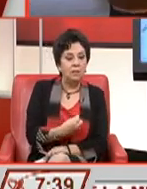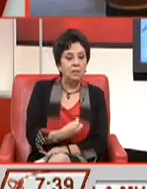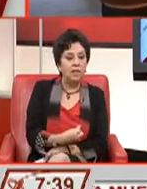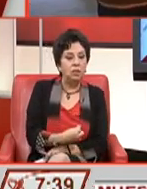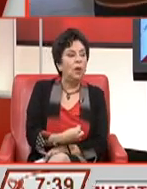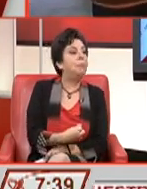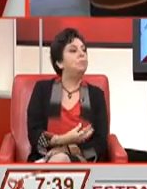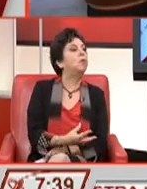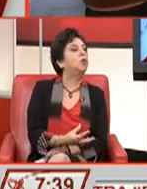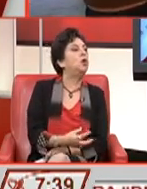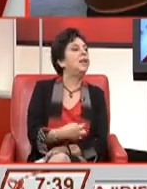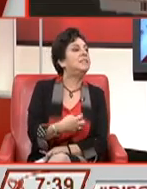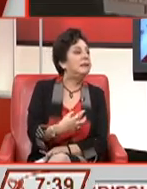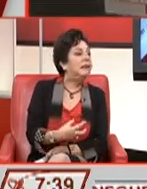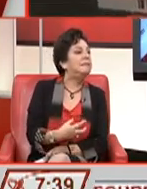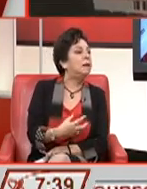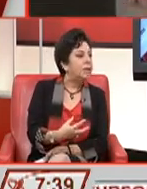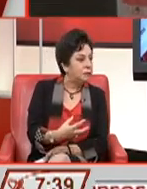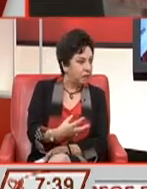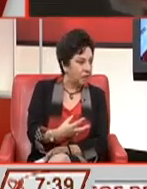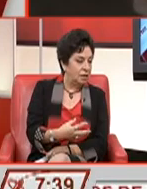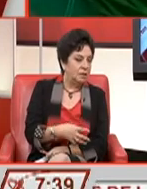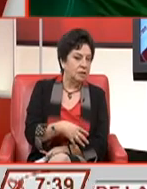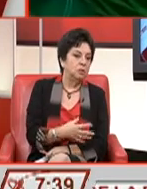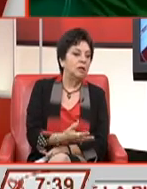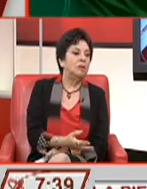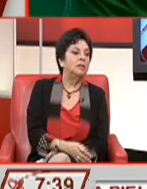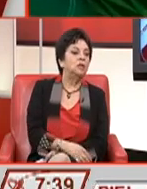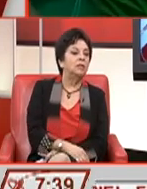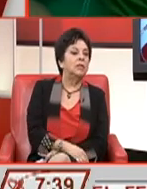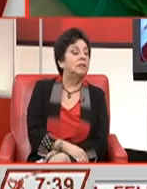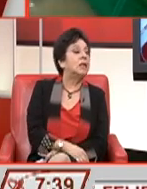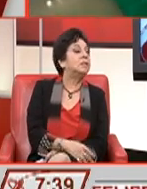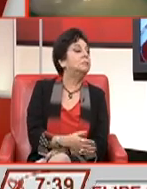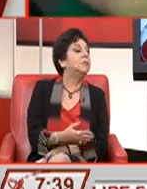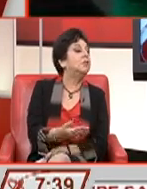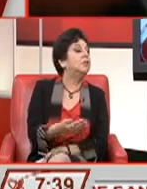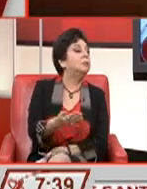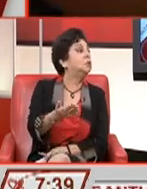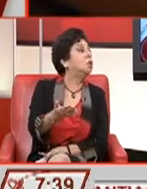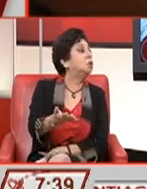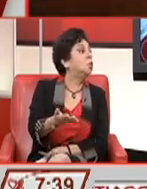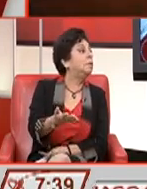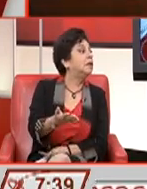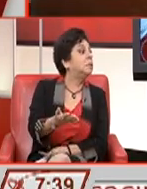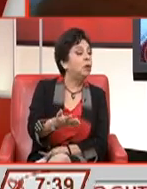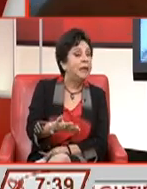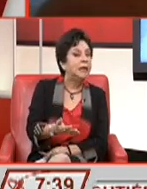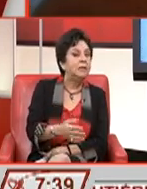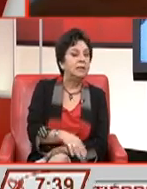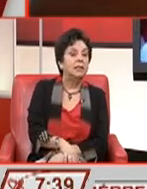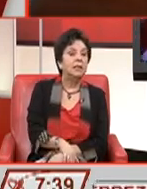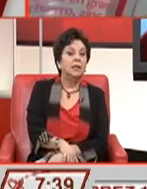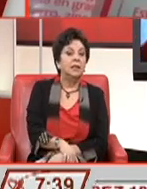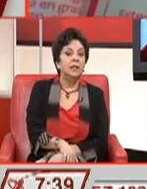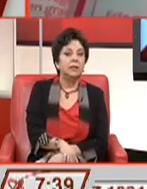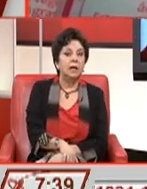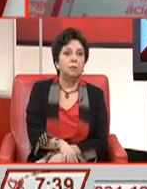están convirtiendo en promotoras lentamente. Estamos hablando de 3,9 millones de